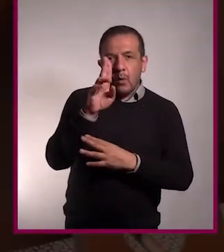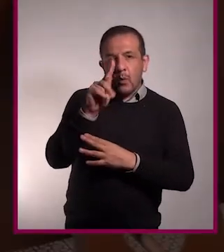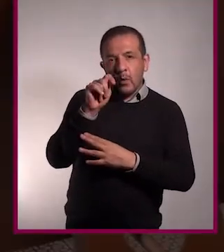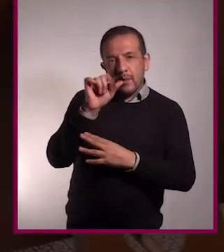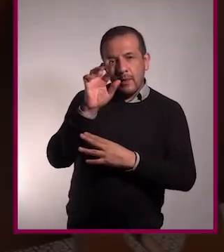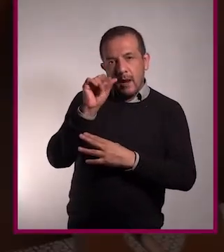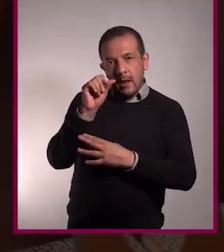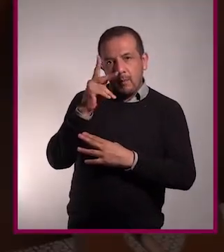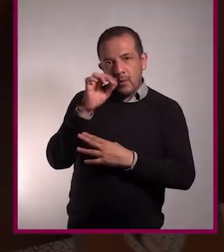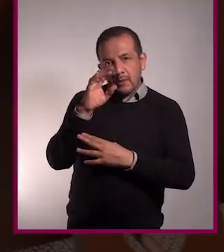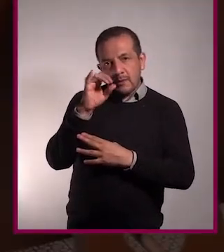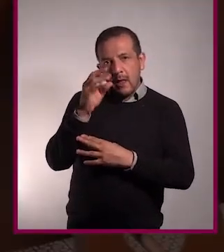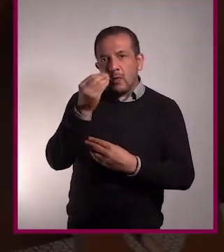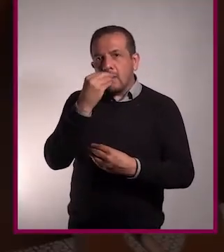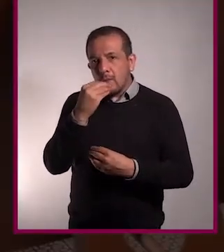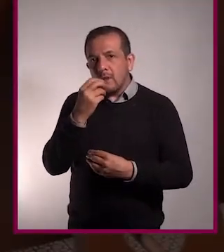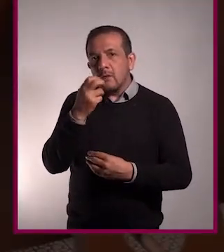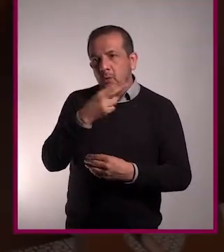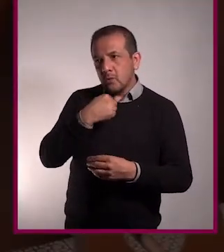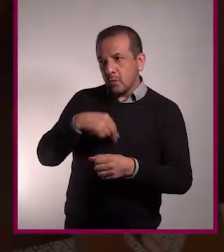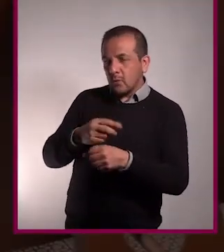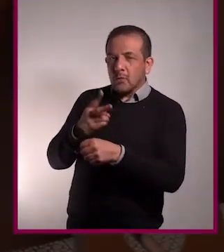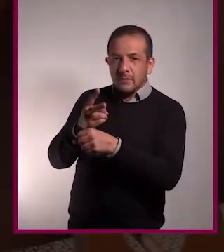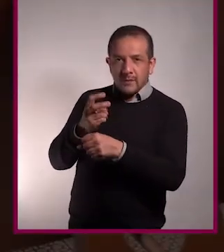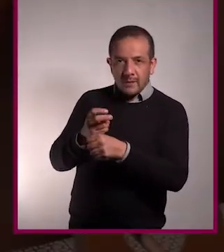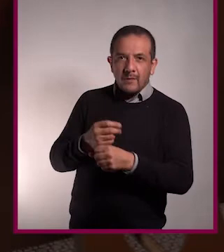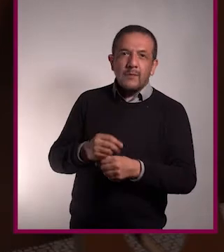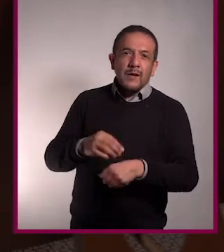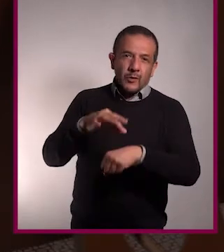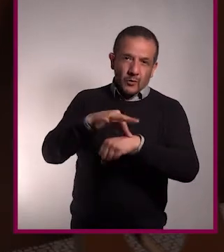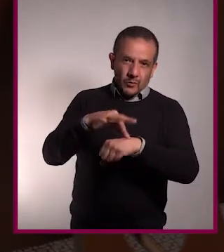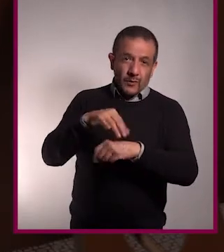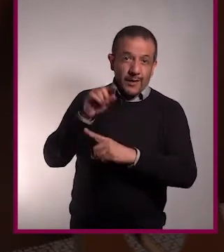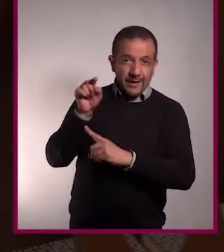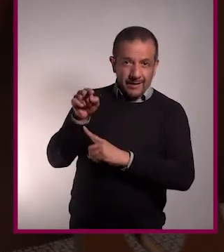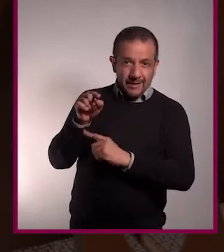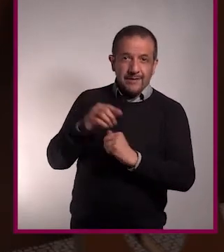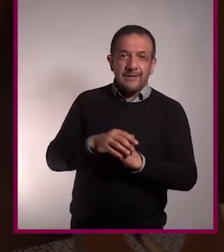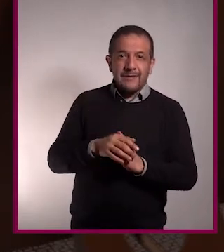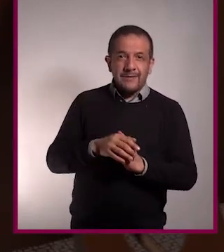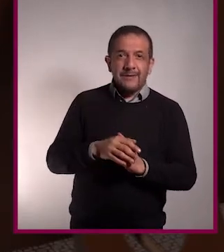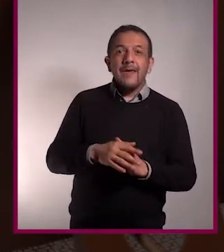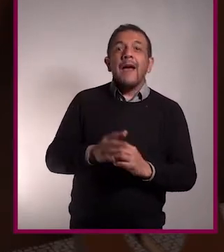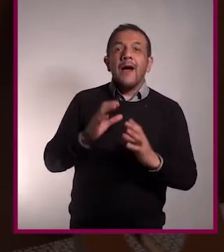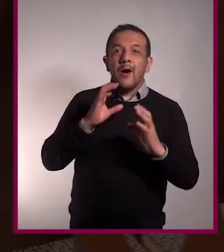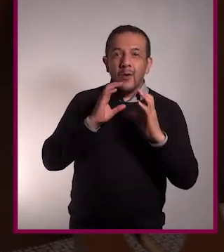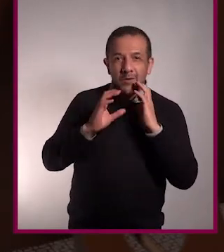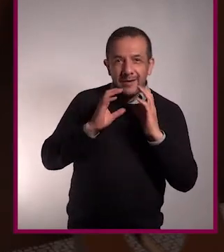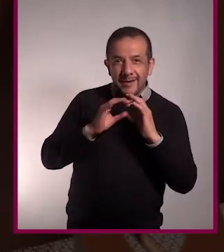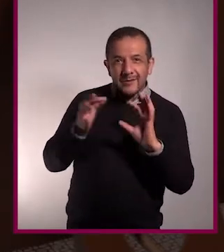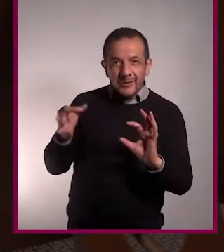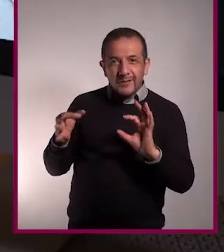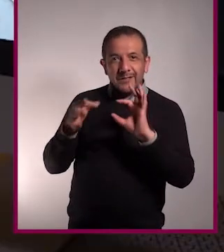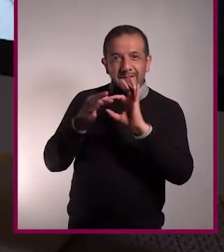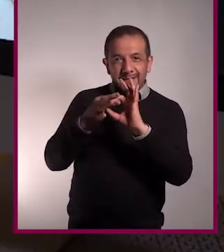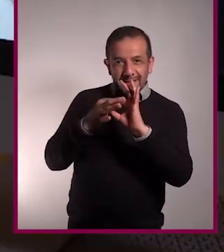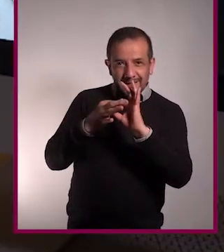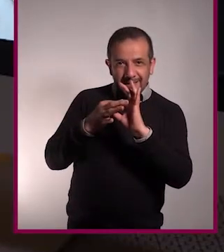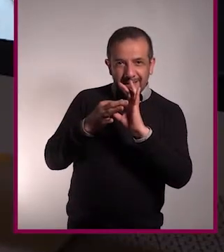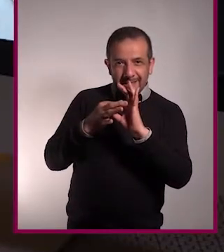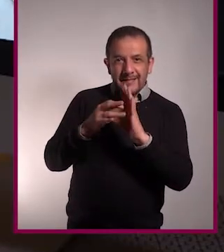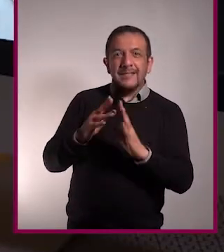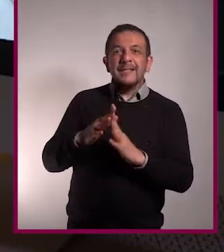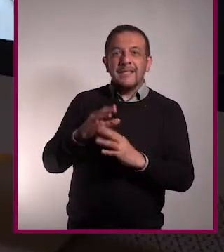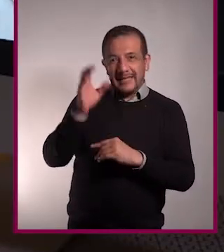a comprender más sobre los riesgos de los alimentos ultraprocesados, nos acompaña la licenciada María del Carmen Amezcua Villela, jefa